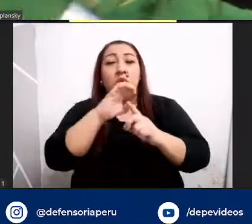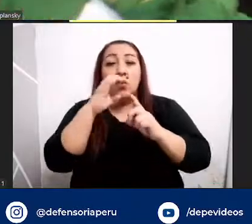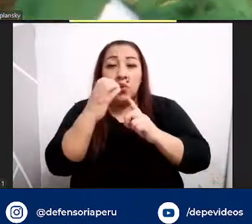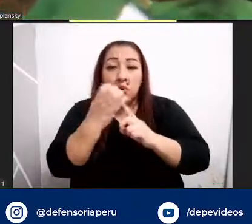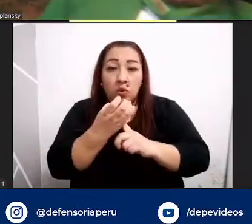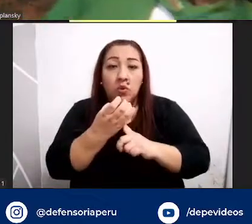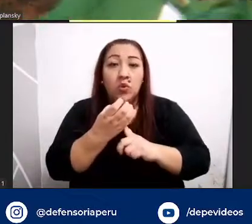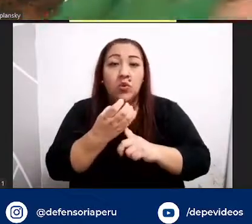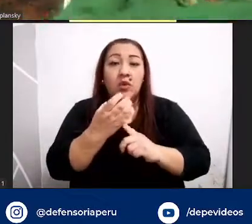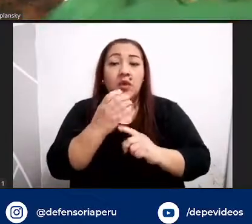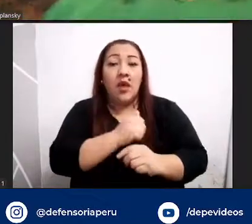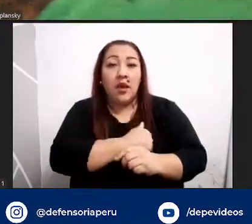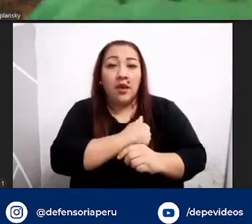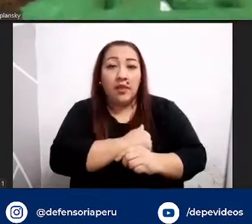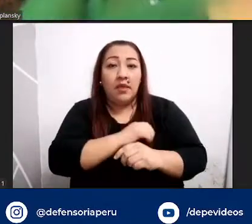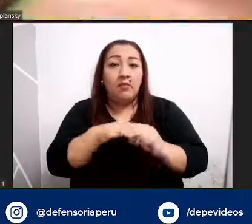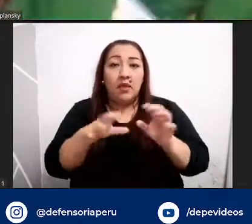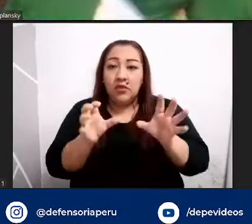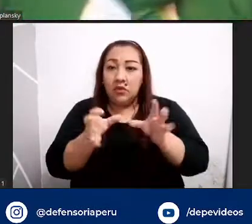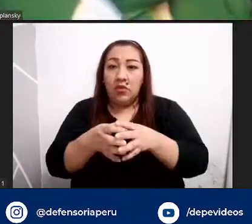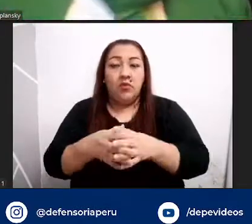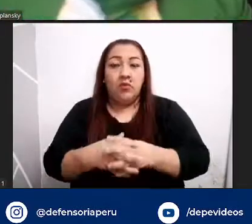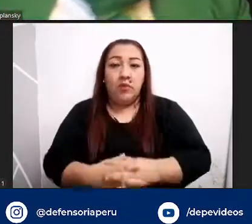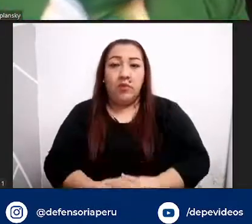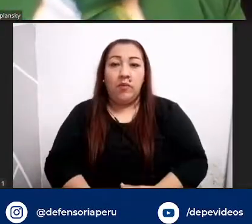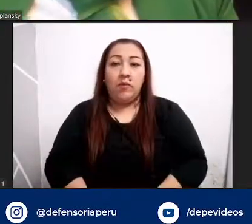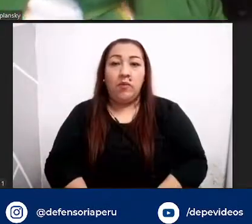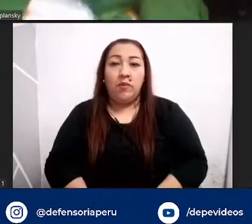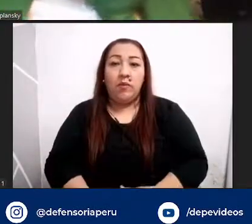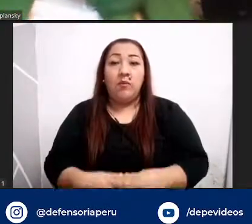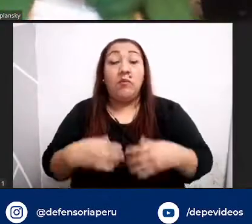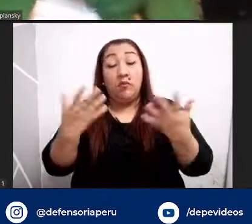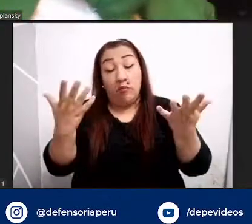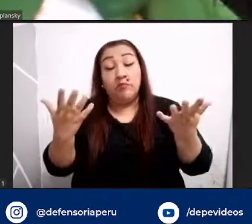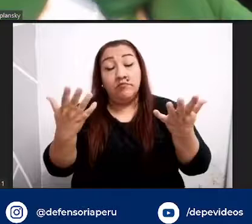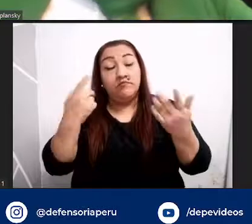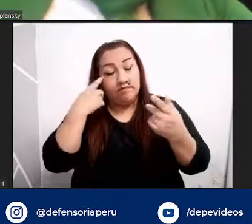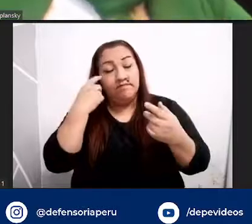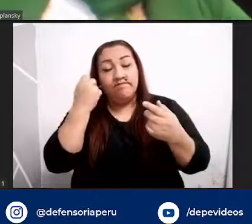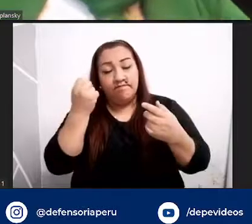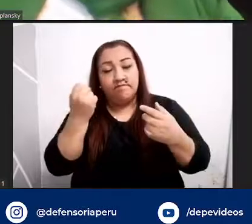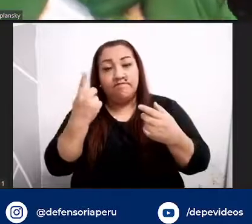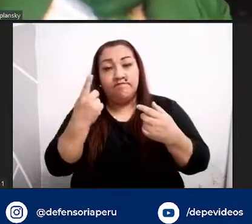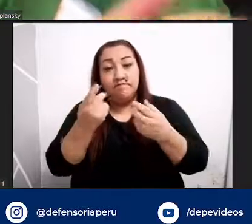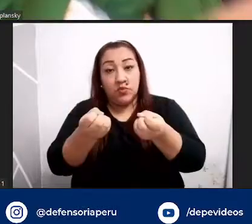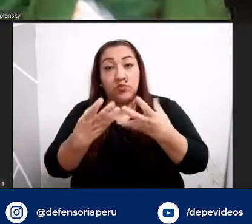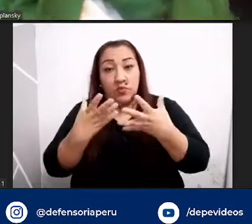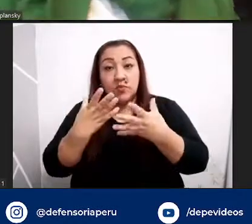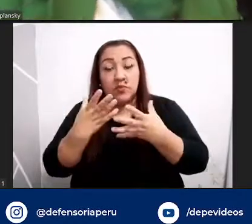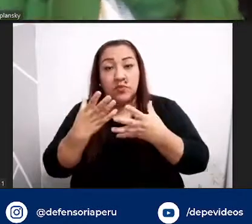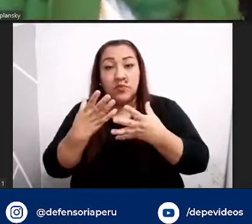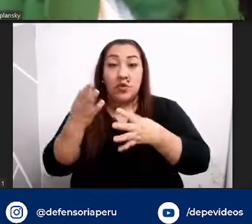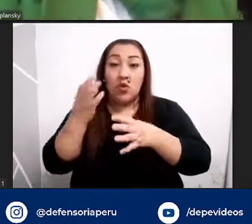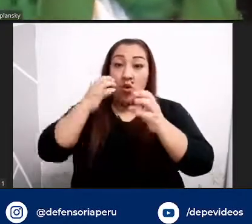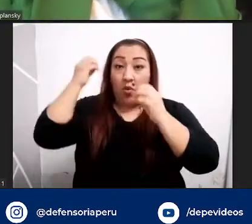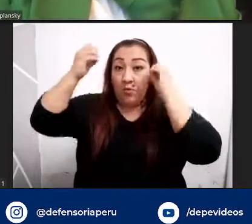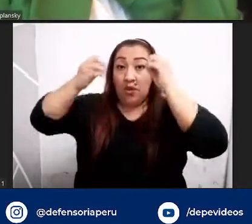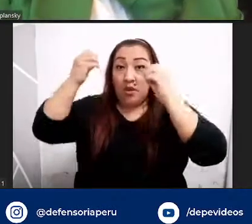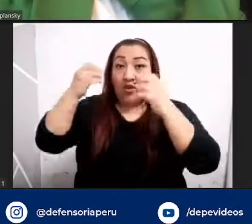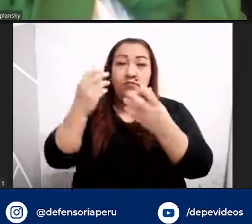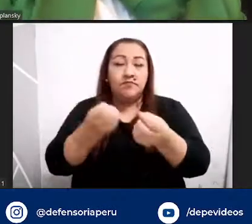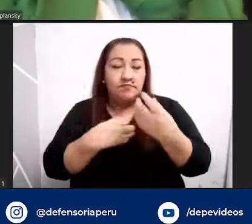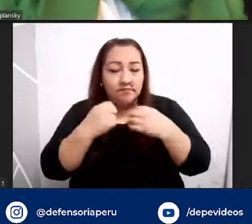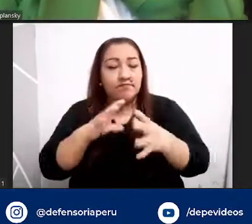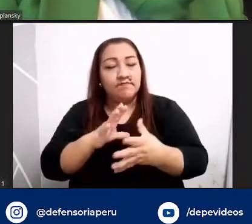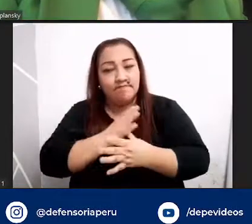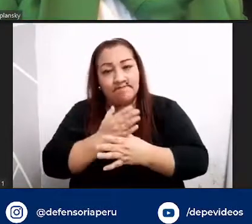institución de la academia, ¿no? Por eso es que valoramos mucho el compartir los saberes, de manera interdisciplinaria, y